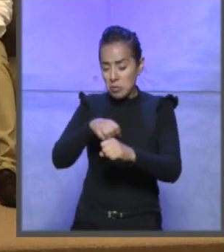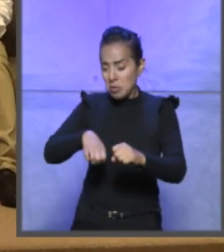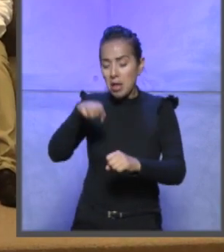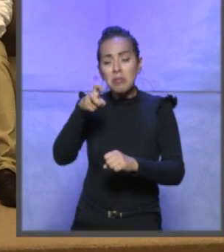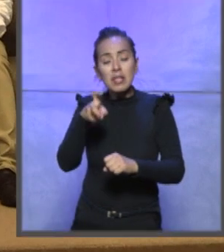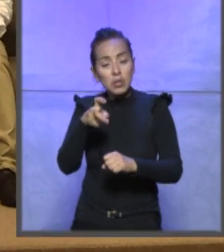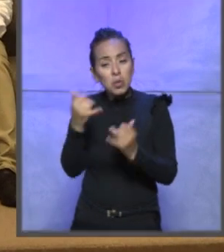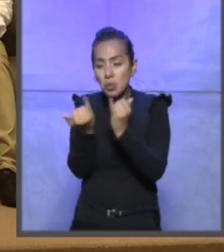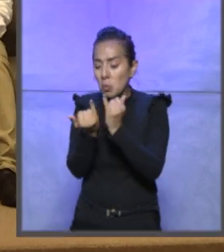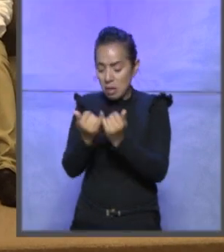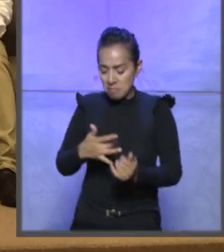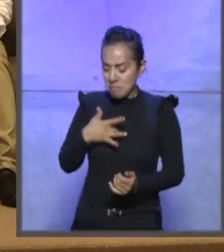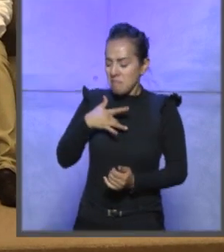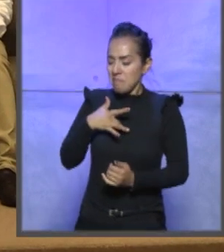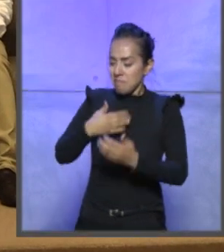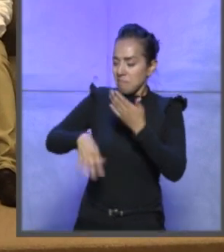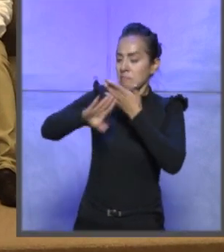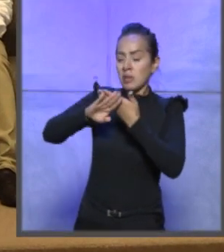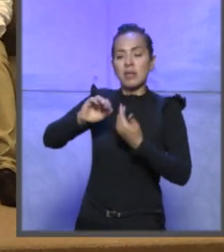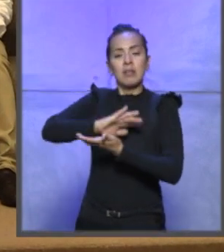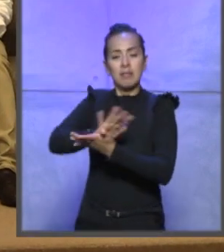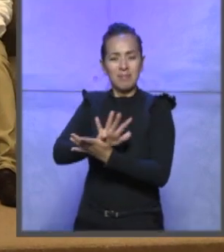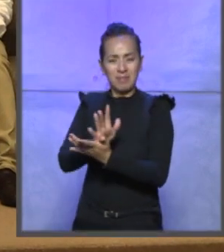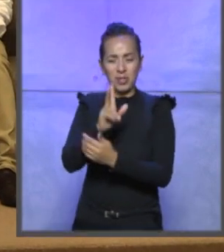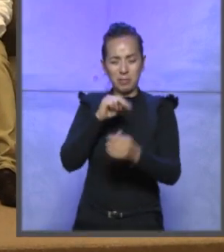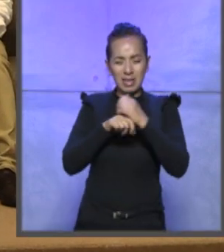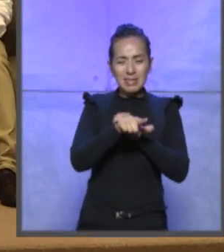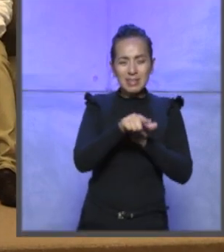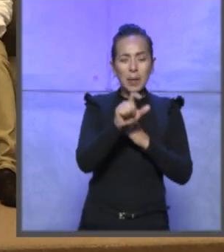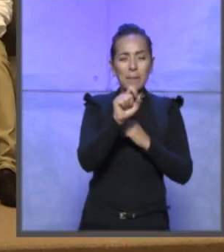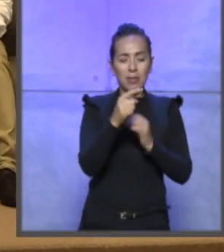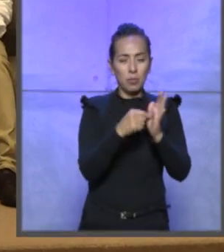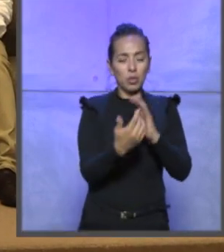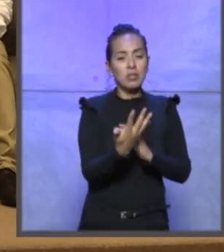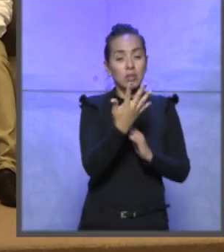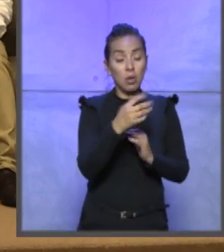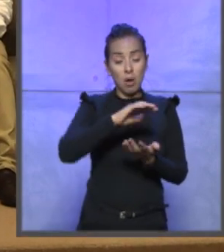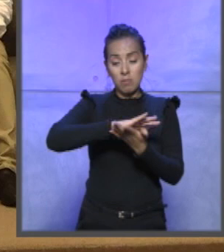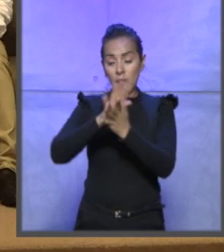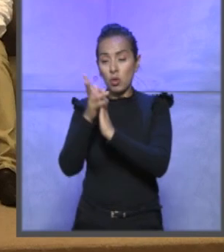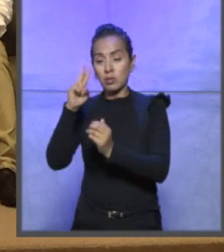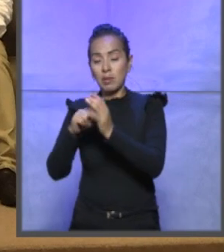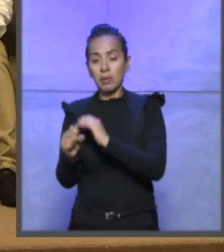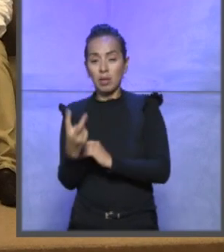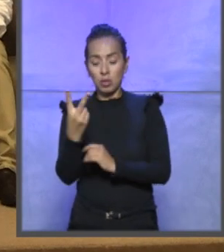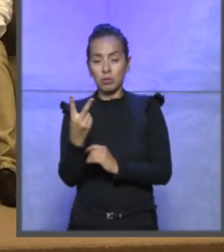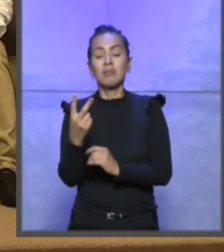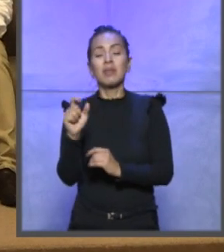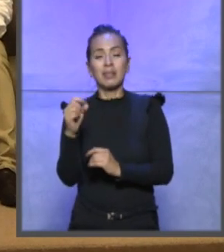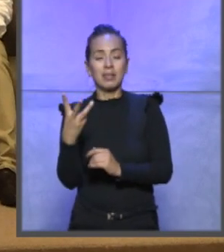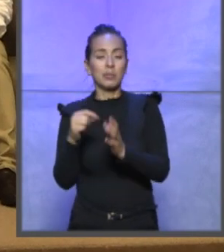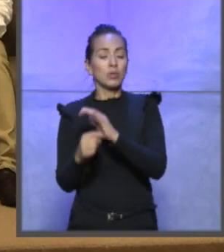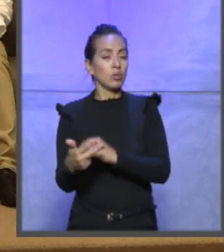discriminada. Tenemos que en 2017 estábamos en un 20.5 y en el 2022 pasó un